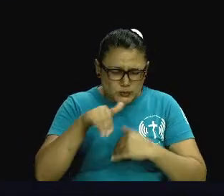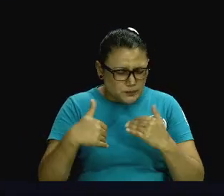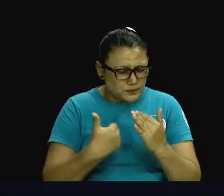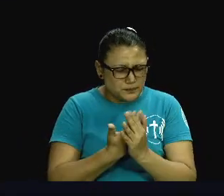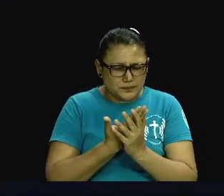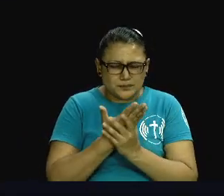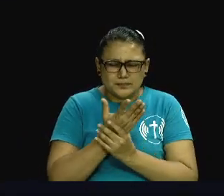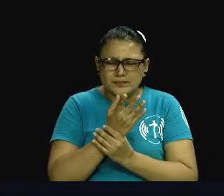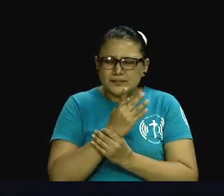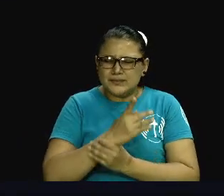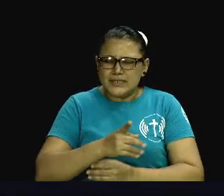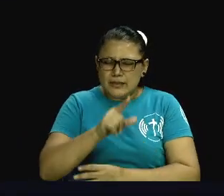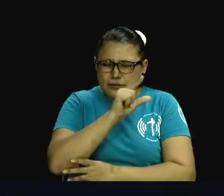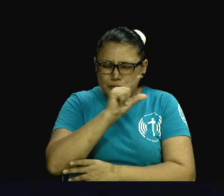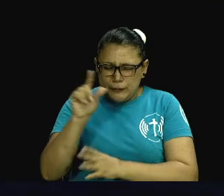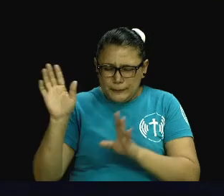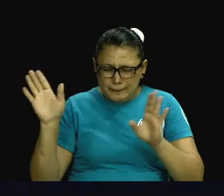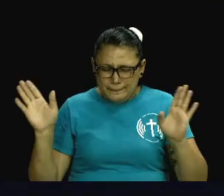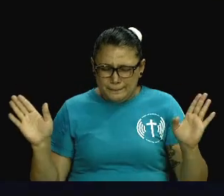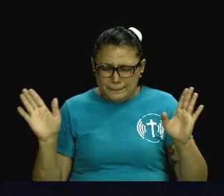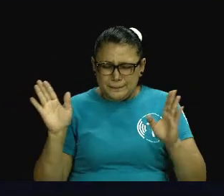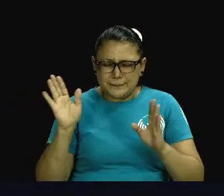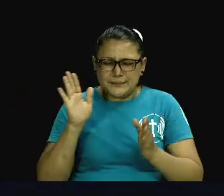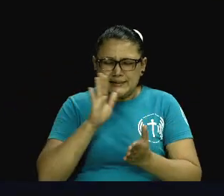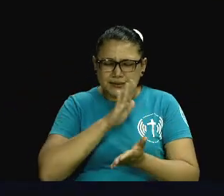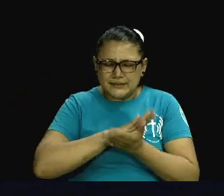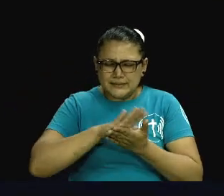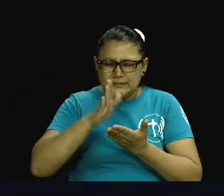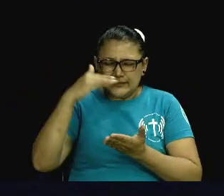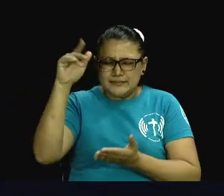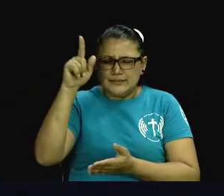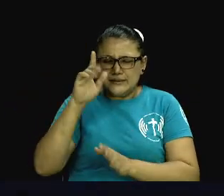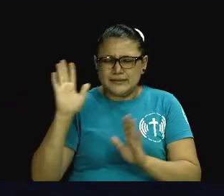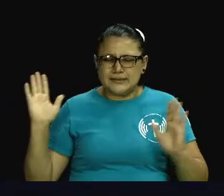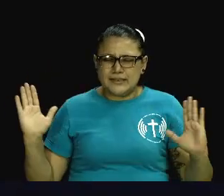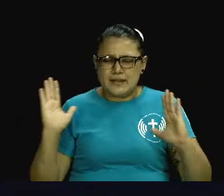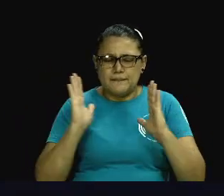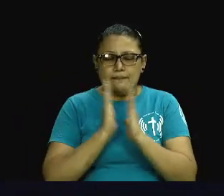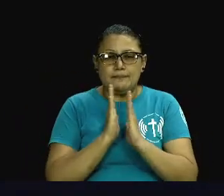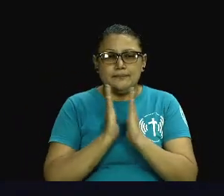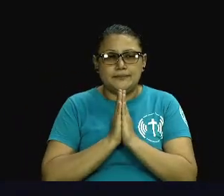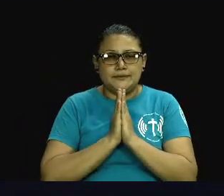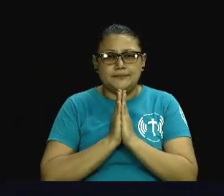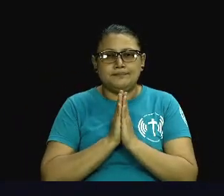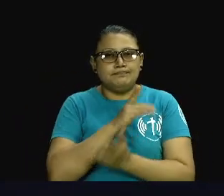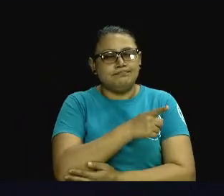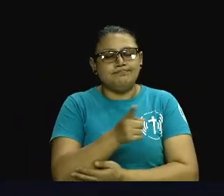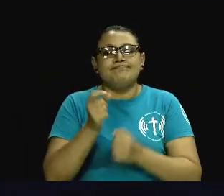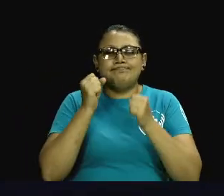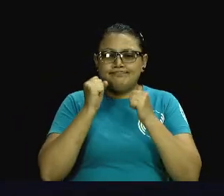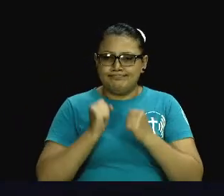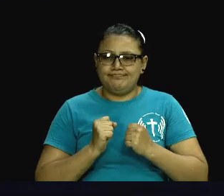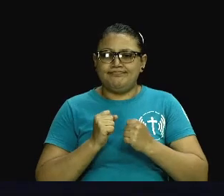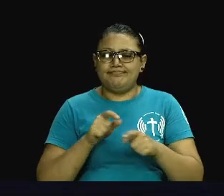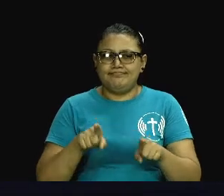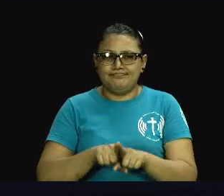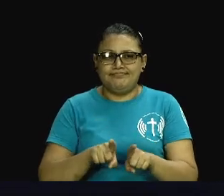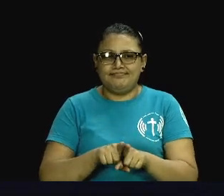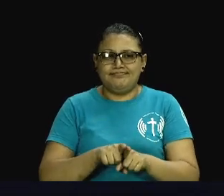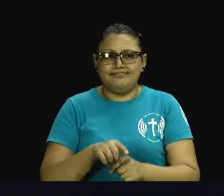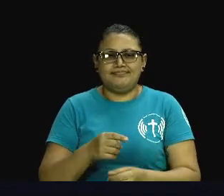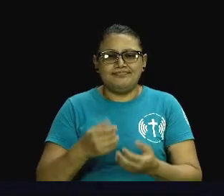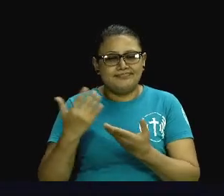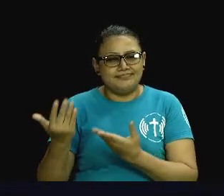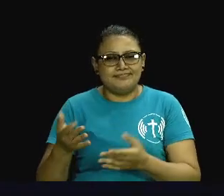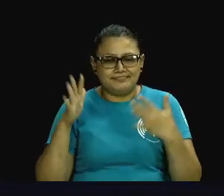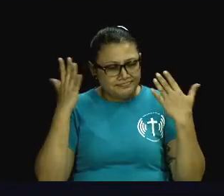porque lo hacemos en el nombre del padre del hijo y del espíritu santo amen y amen pueden sentarse hermanos le damos